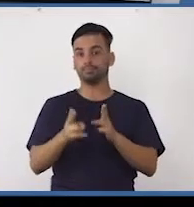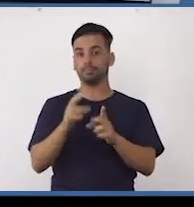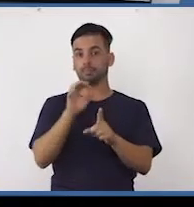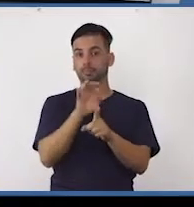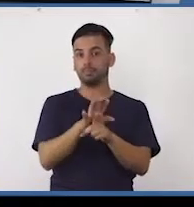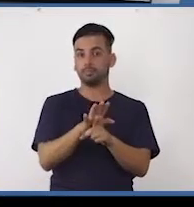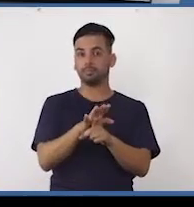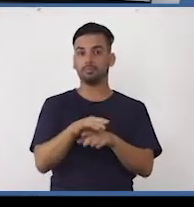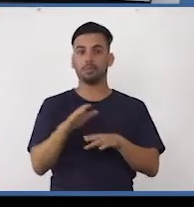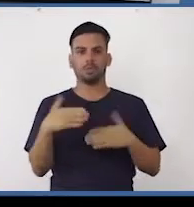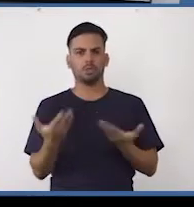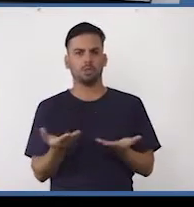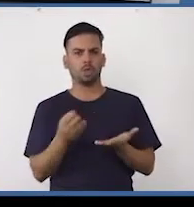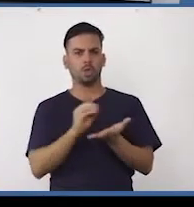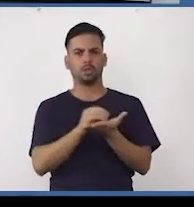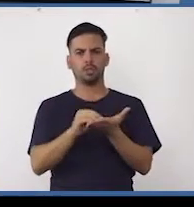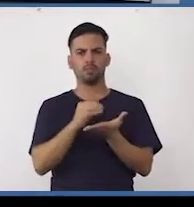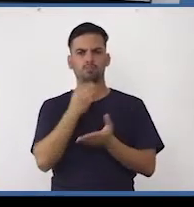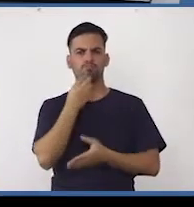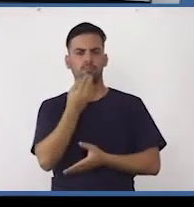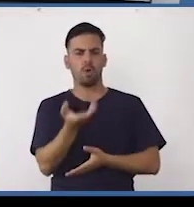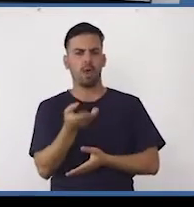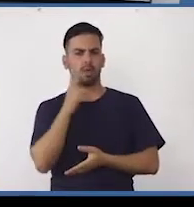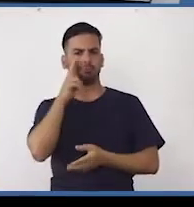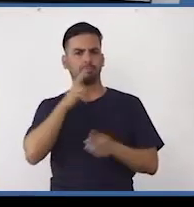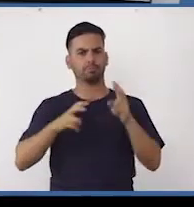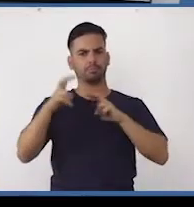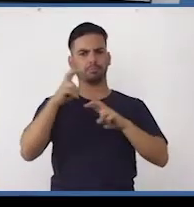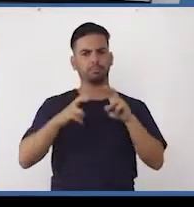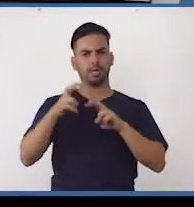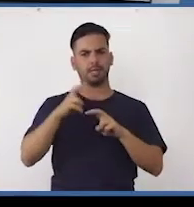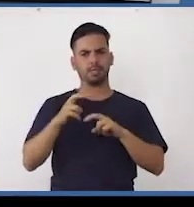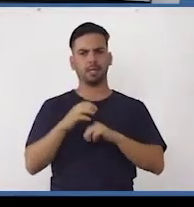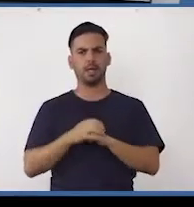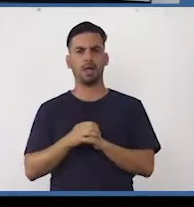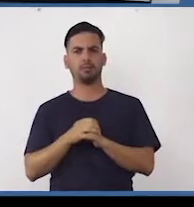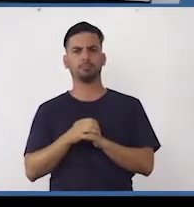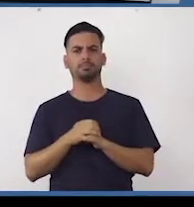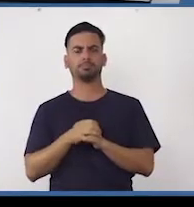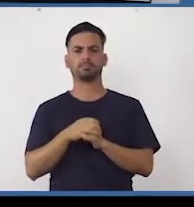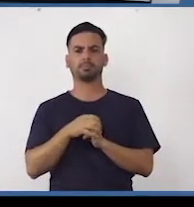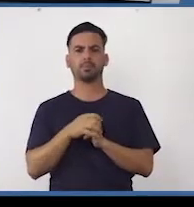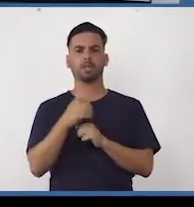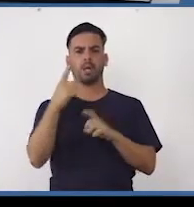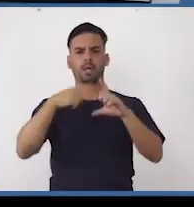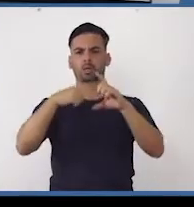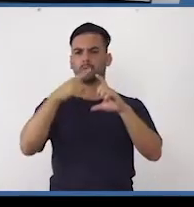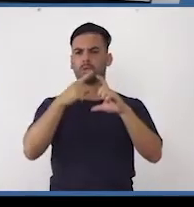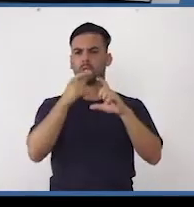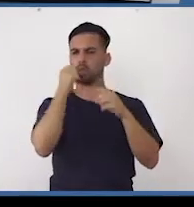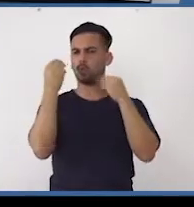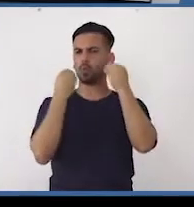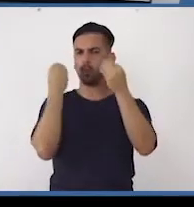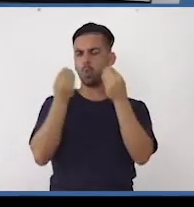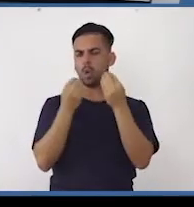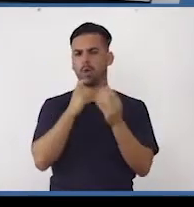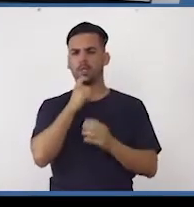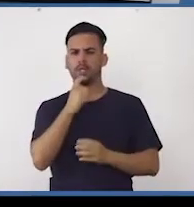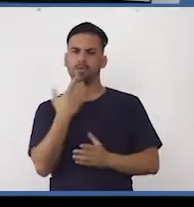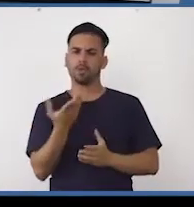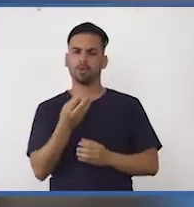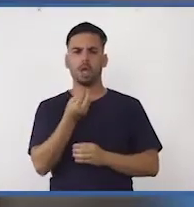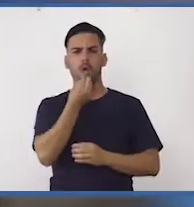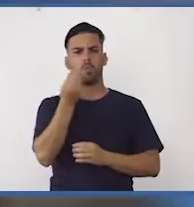son los sitios donde usted puede consultar para lo que tenga el contenido que tenga dificultad o para el contenido que quiera ampliar en